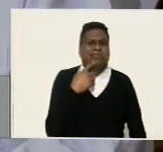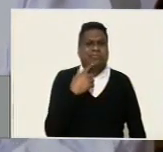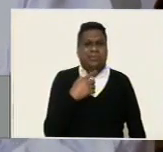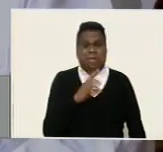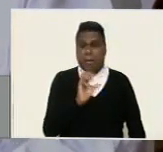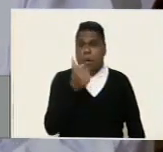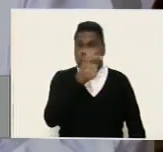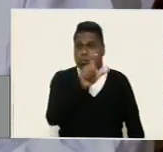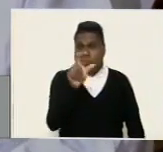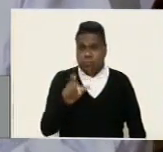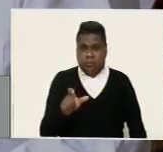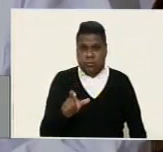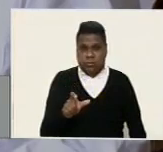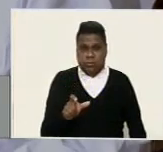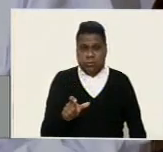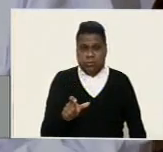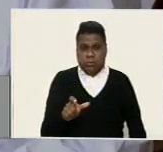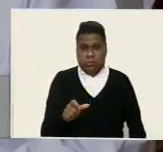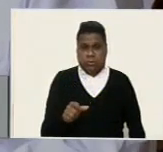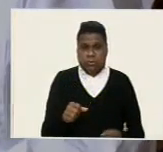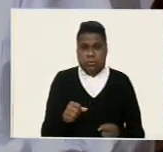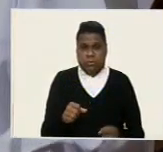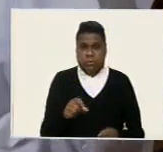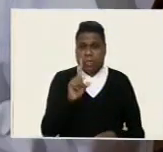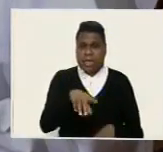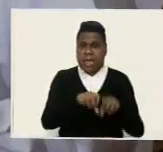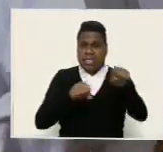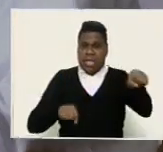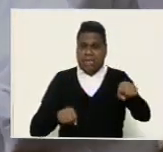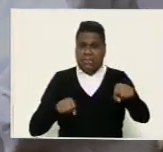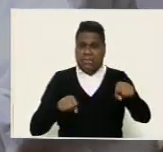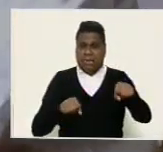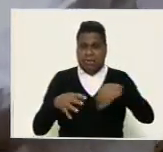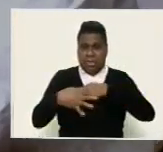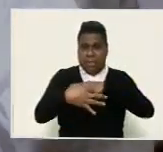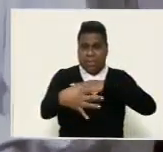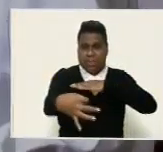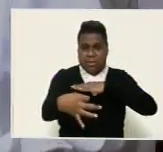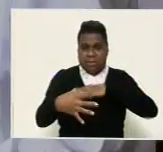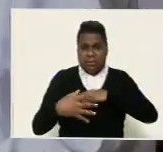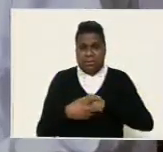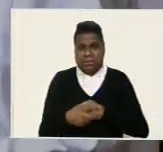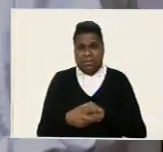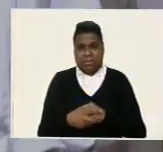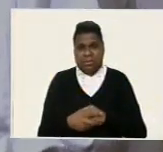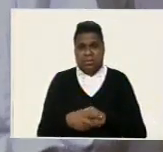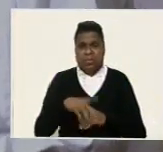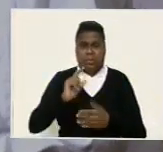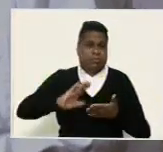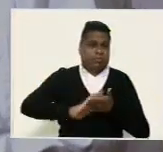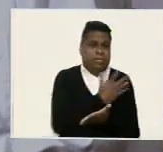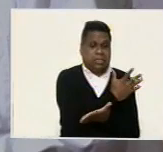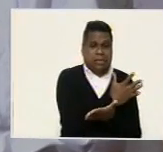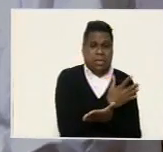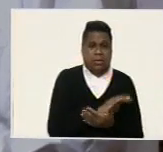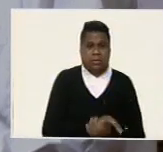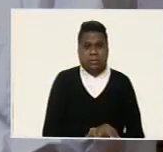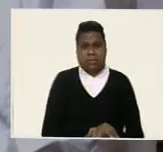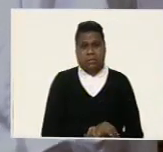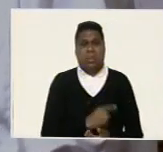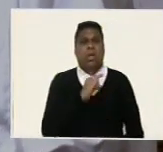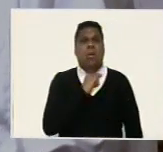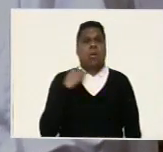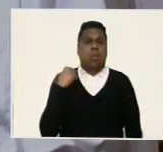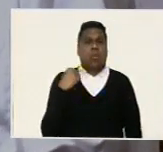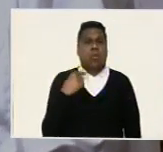Guadualito también era parte del Táchira, un territorio que después no los rindieron, no los quitaron. El cura que estaba allí,